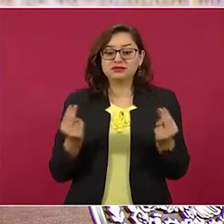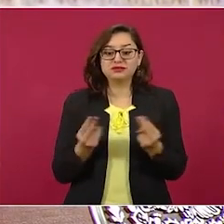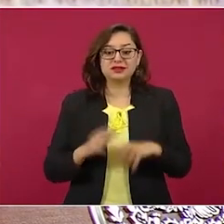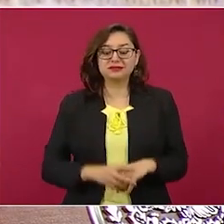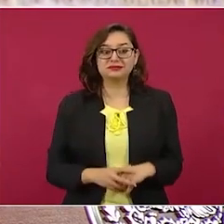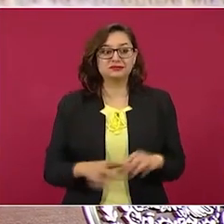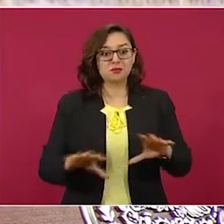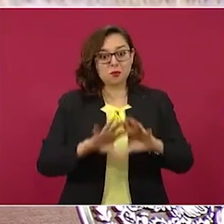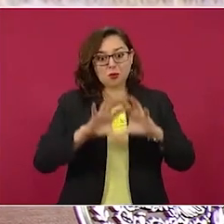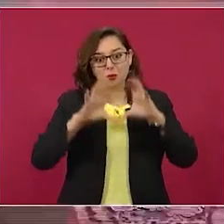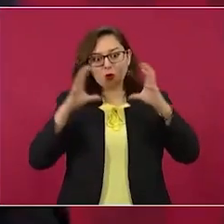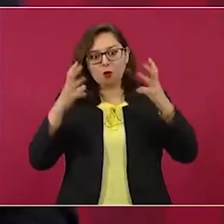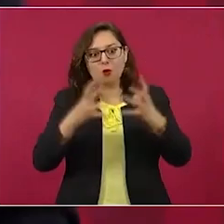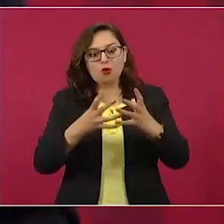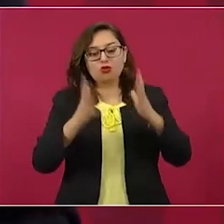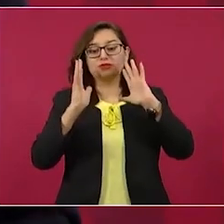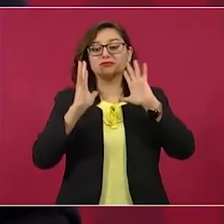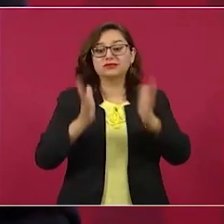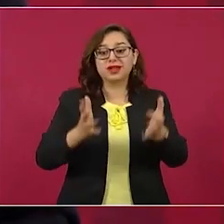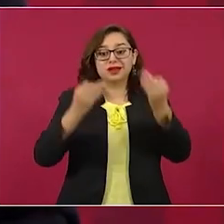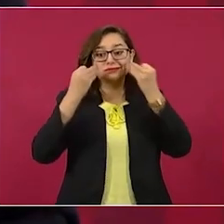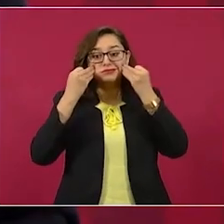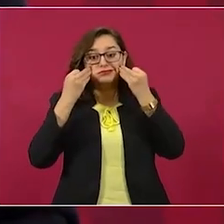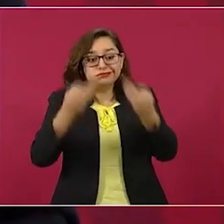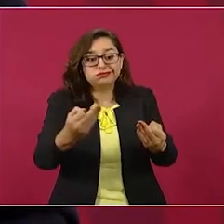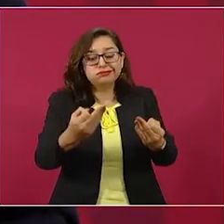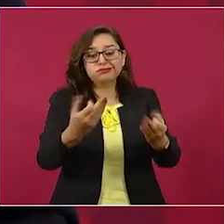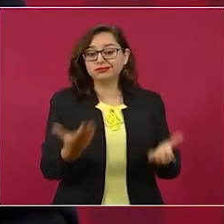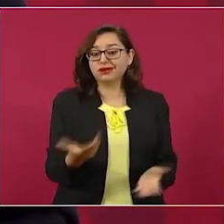del modelo neoliberal.